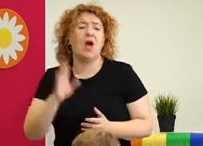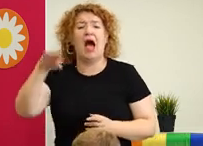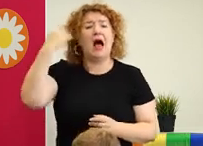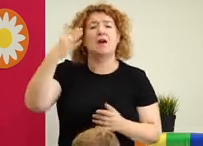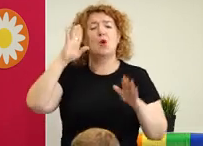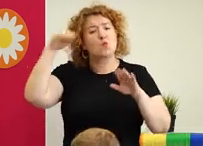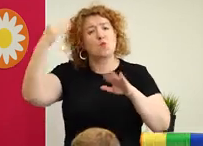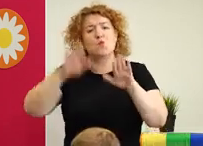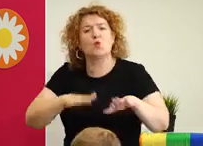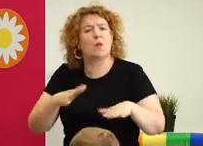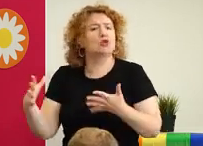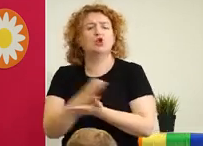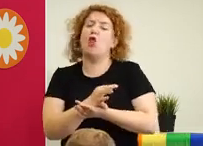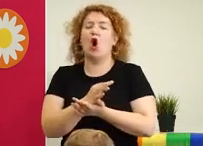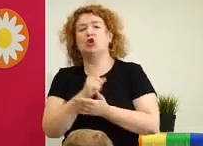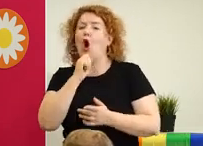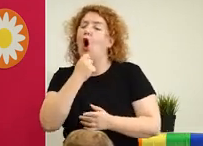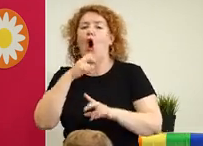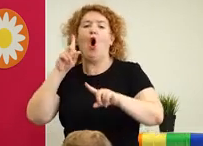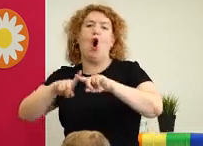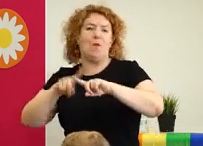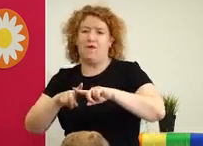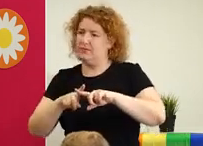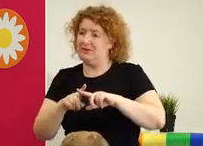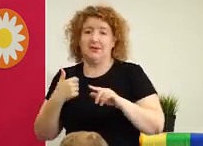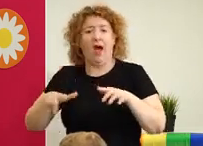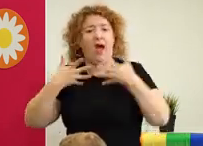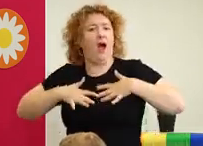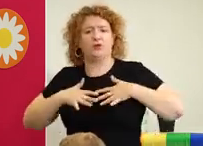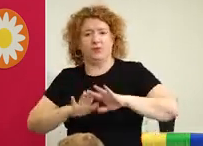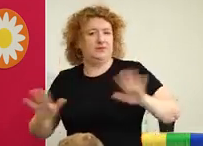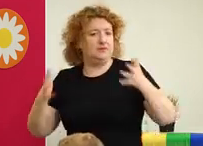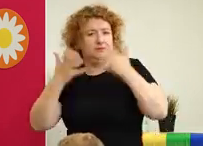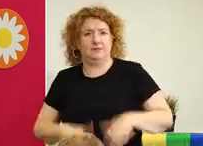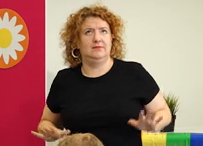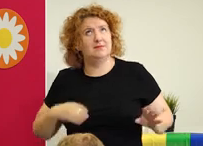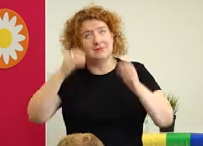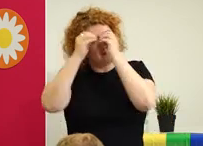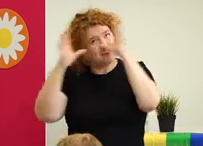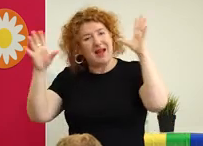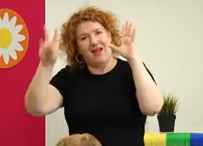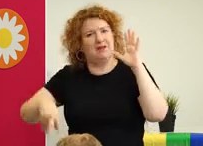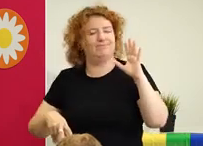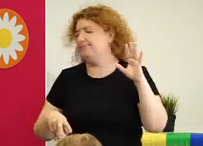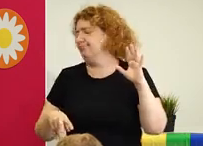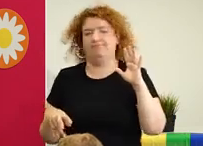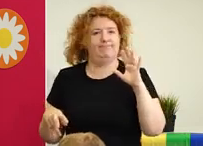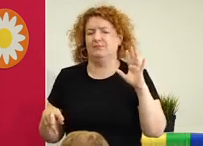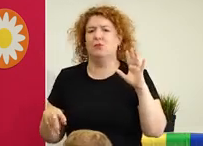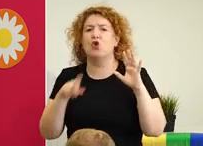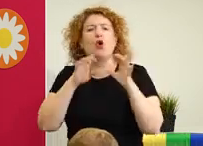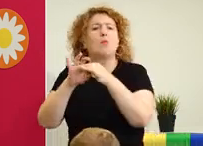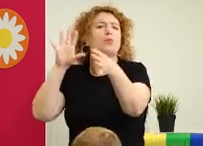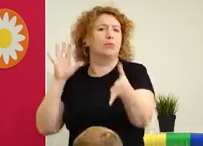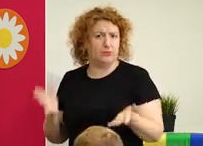árabes y musulmanes sean homófobos es un mensaje integrado ya en todo el colectivo y en todo el imaginario. ¿Y cómo se